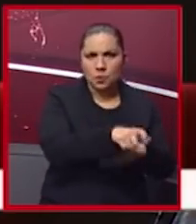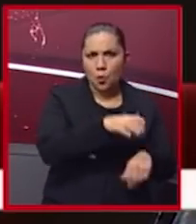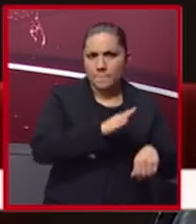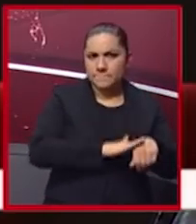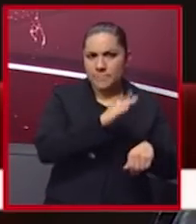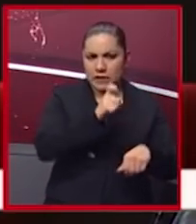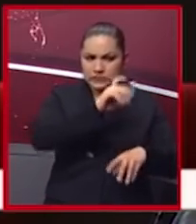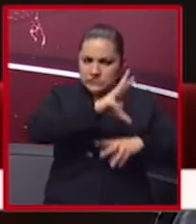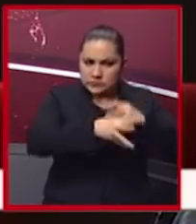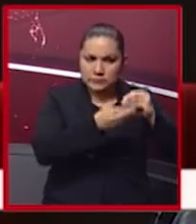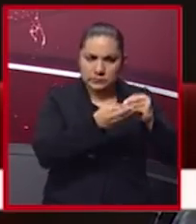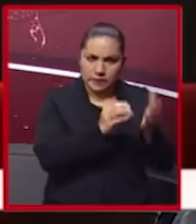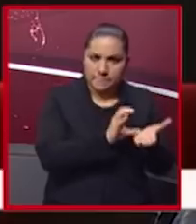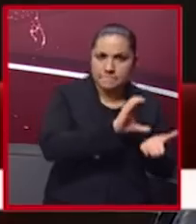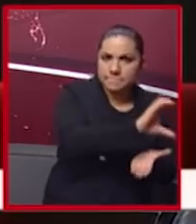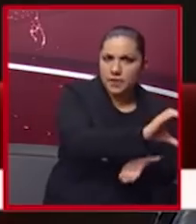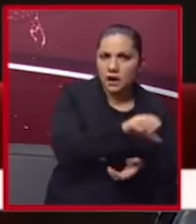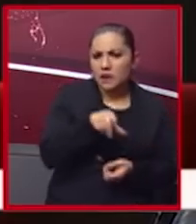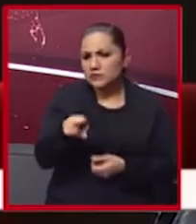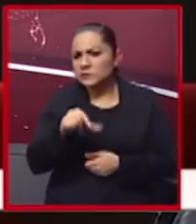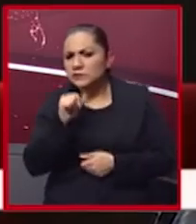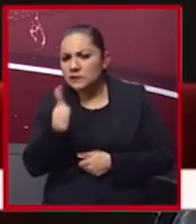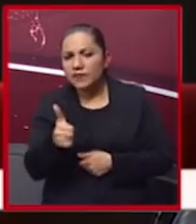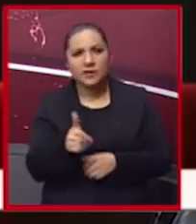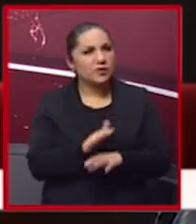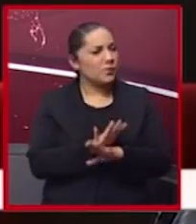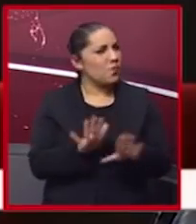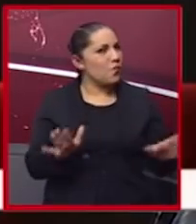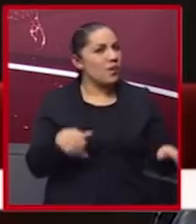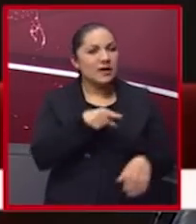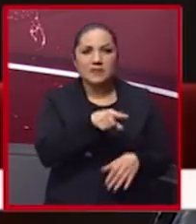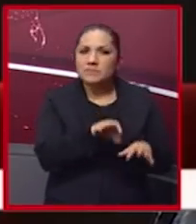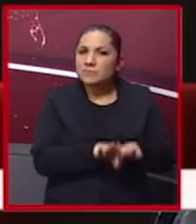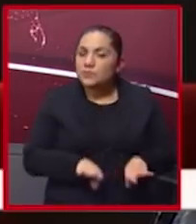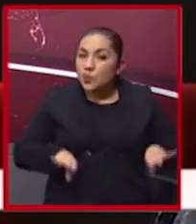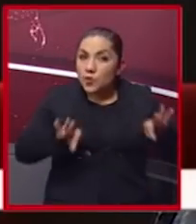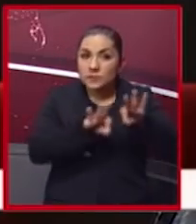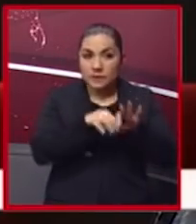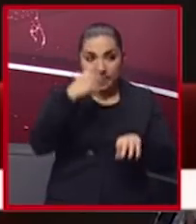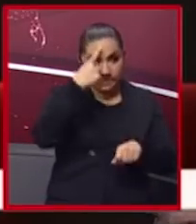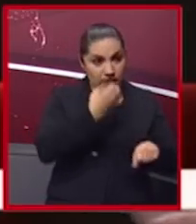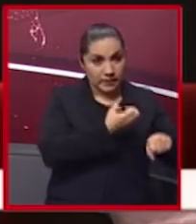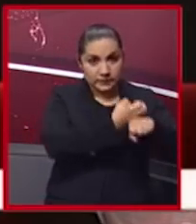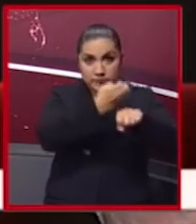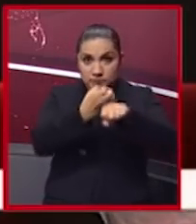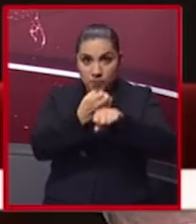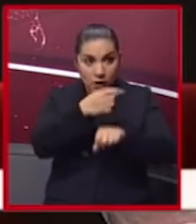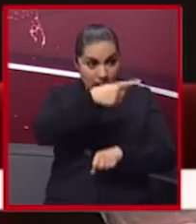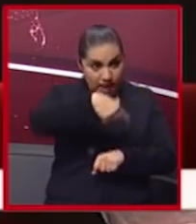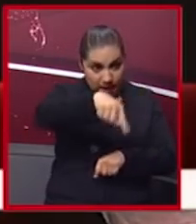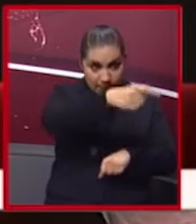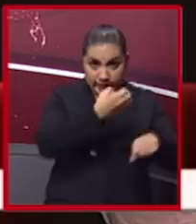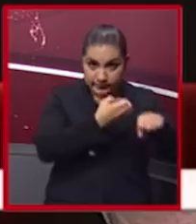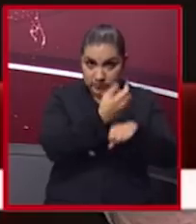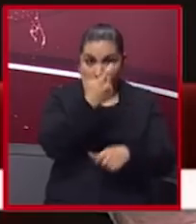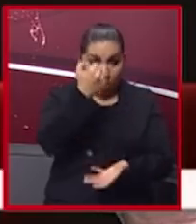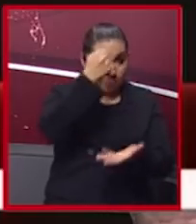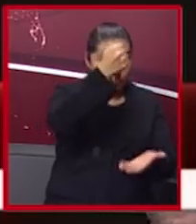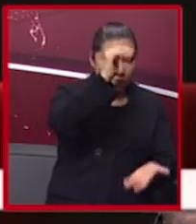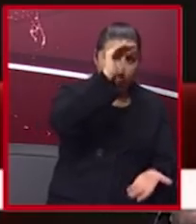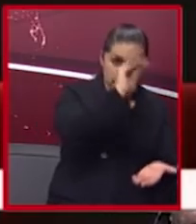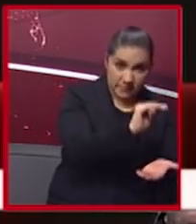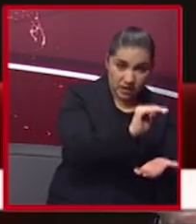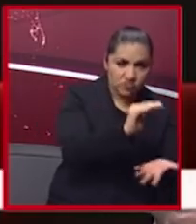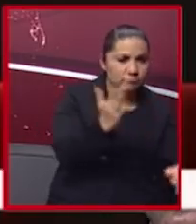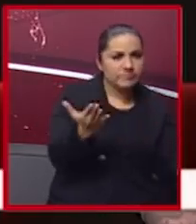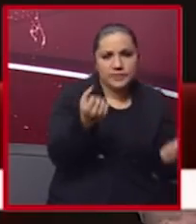Si los municipios y los estados reciben en términos reales una disminución de sus participaciones, se le está condenando